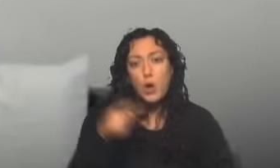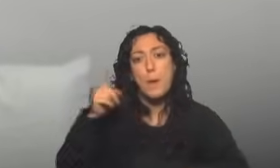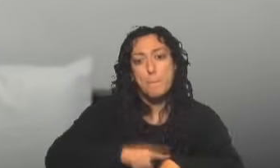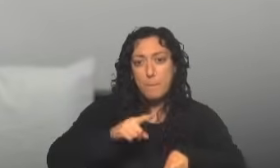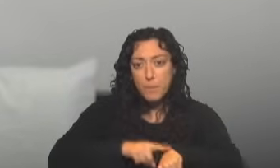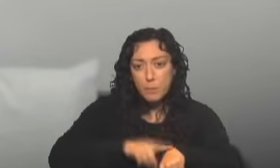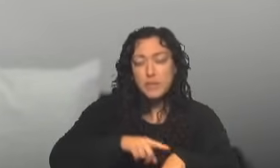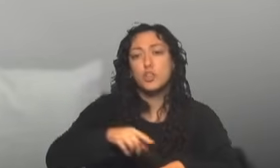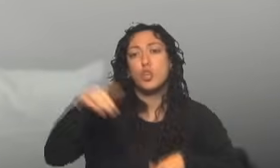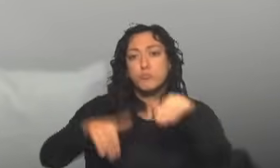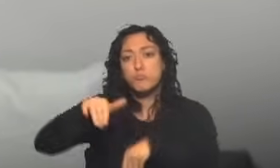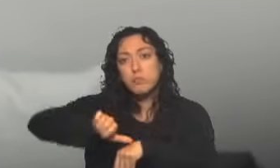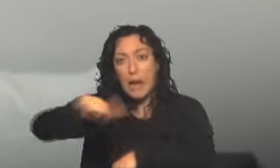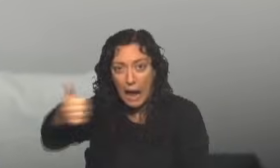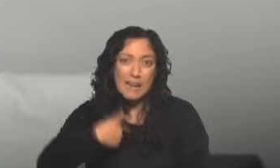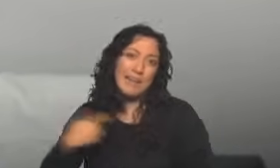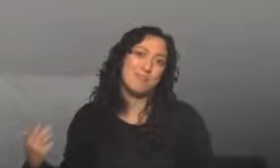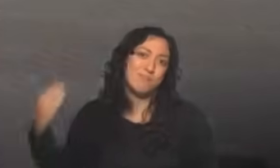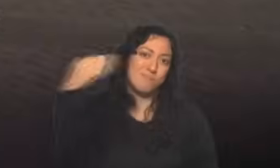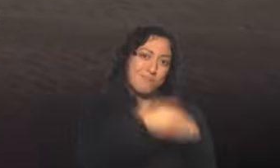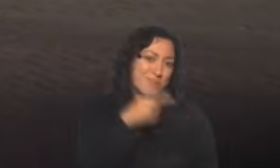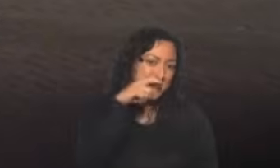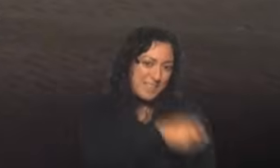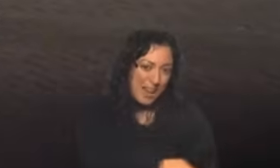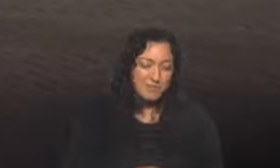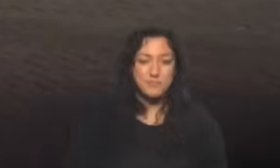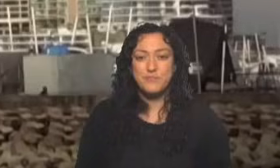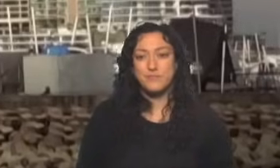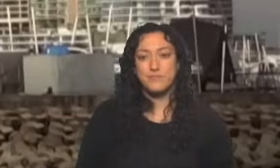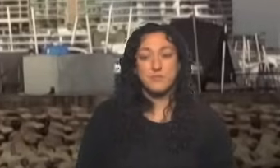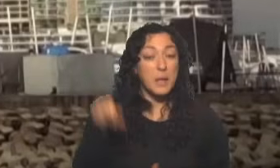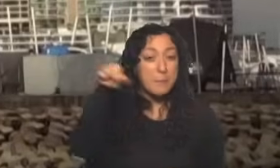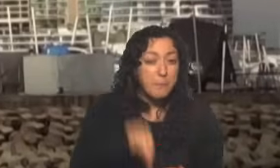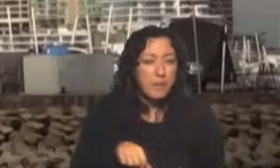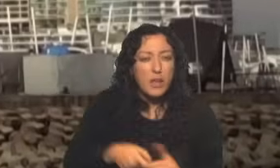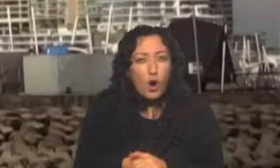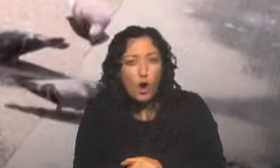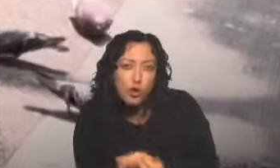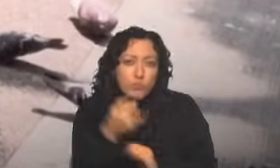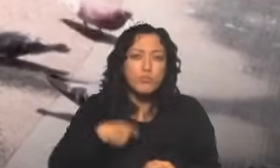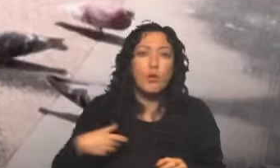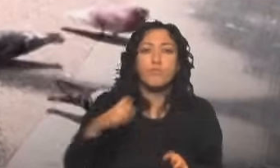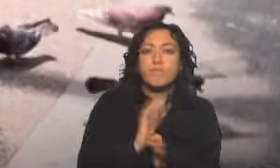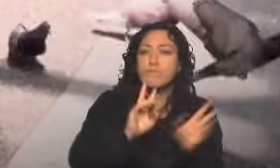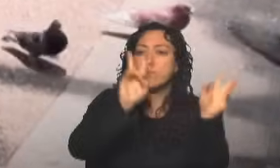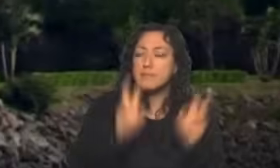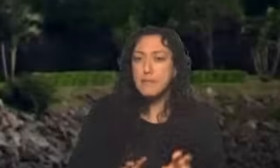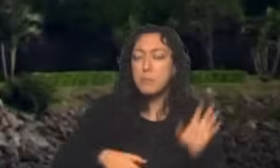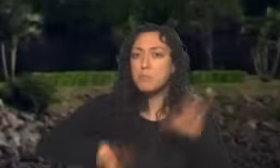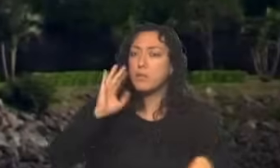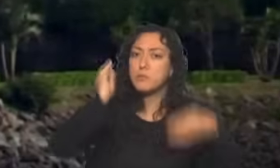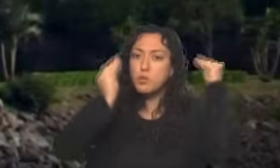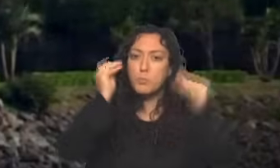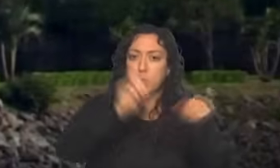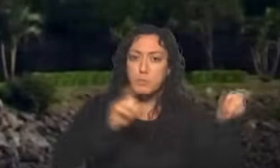su victoria en las urnas. Un hecho llamativo que se da en un país donde la corrupción figura como uno de los temas que más preocupan a